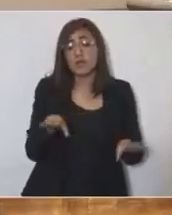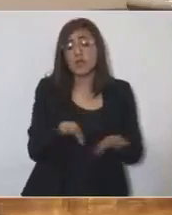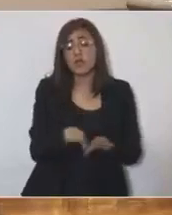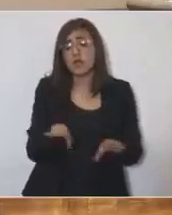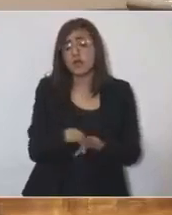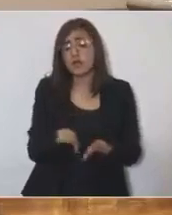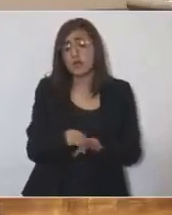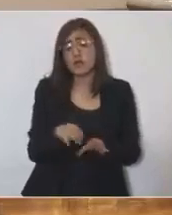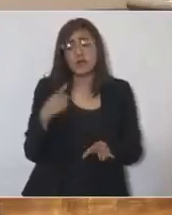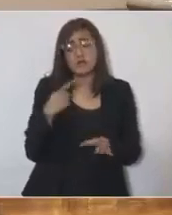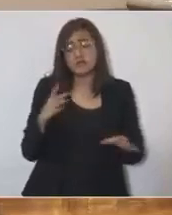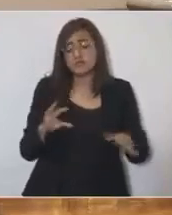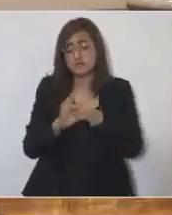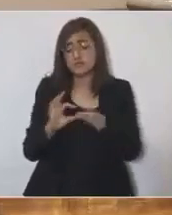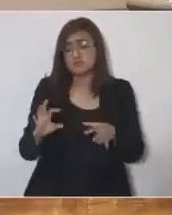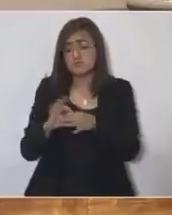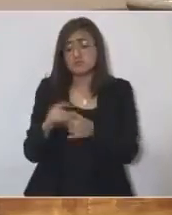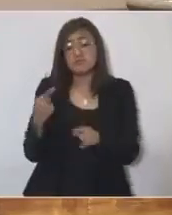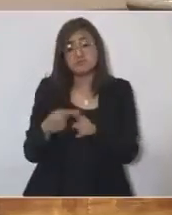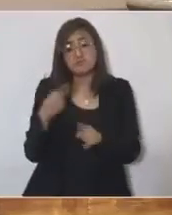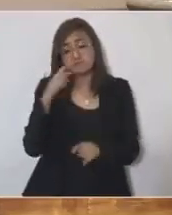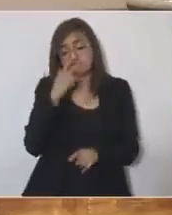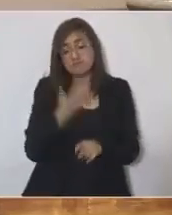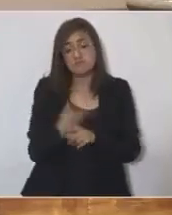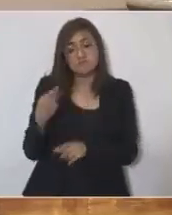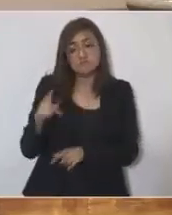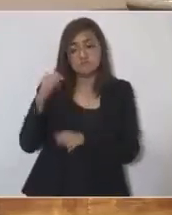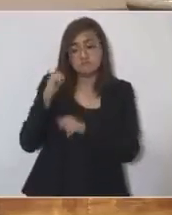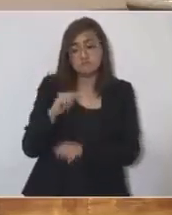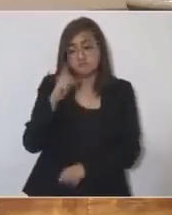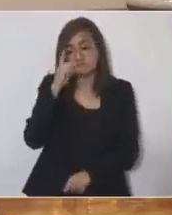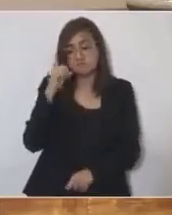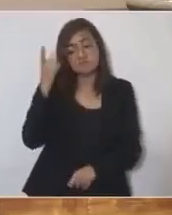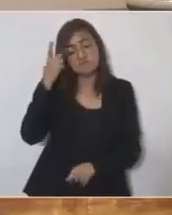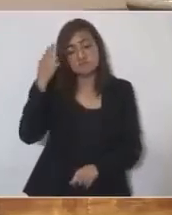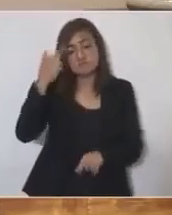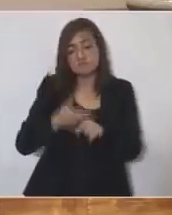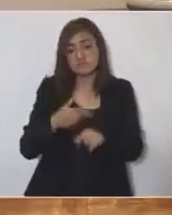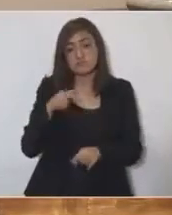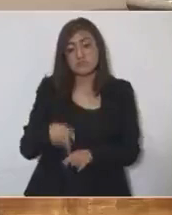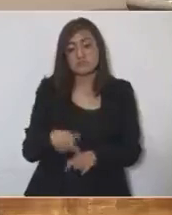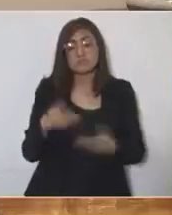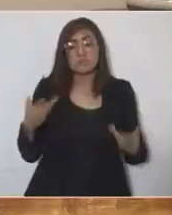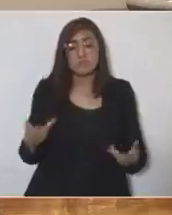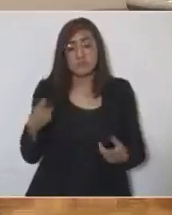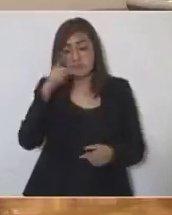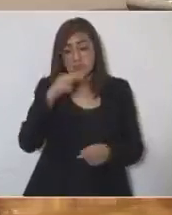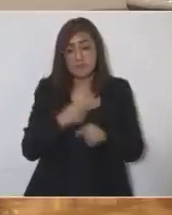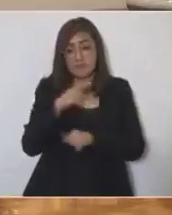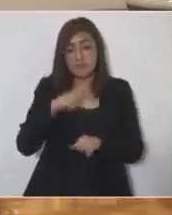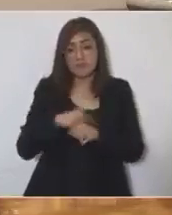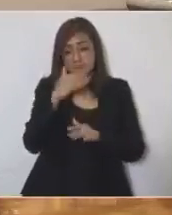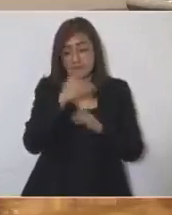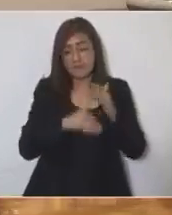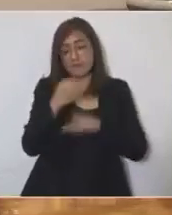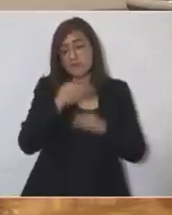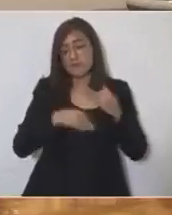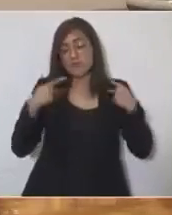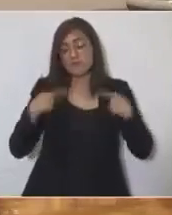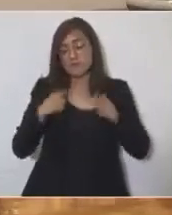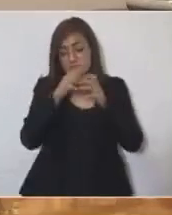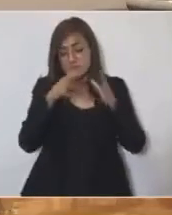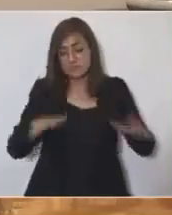competencia de la dirección nacional y del Consejo Nacional que se baja a todos los